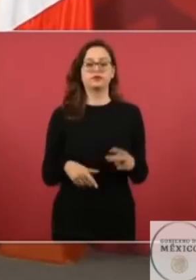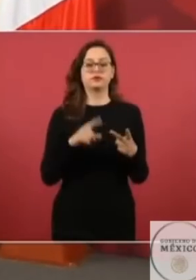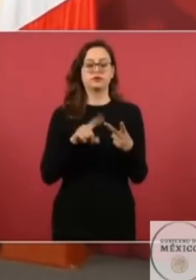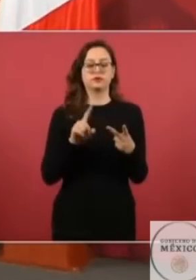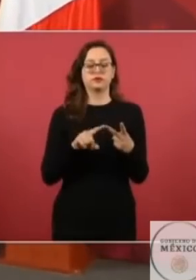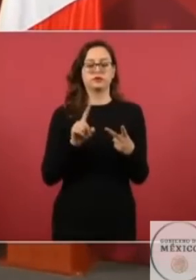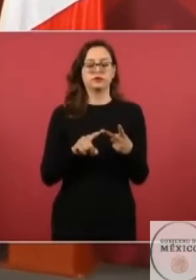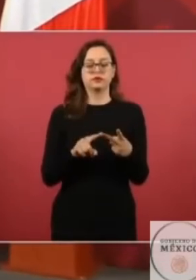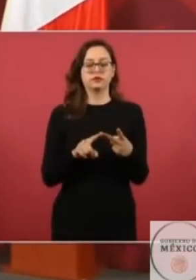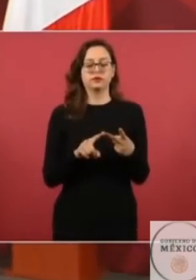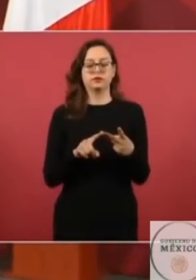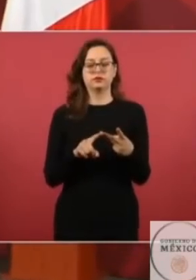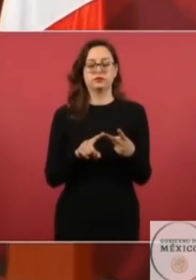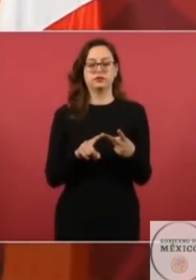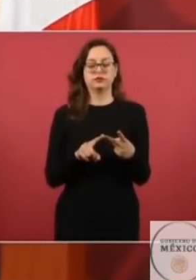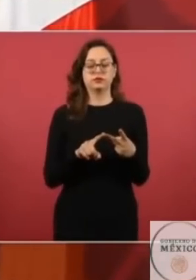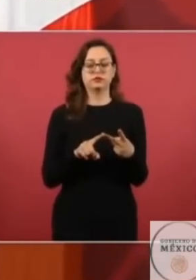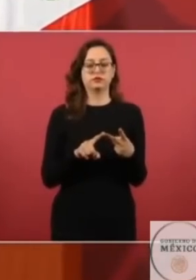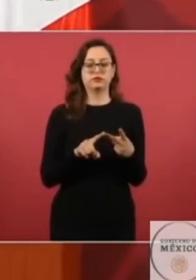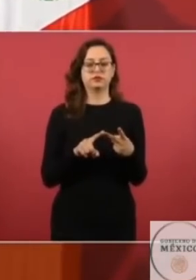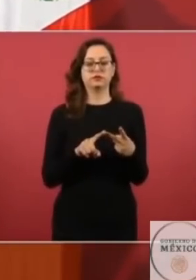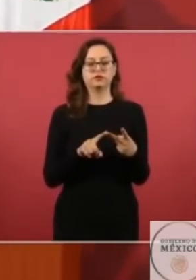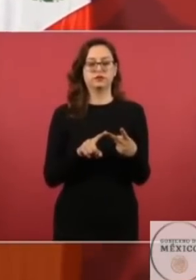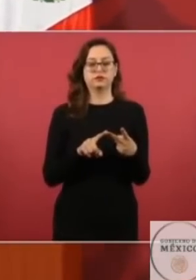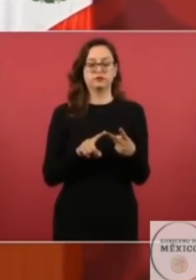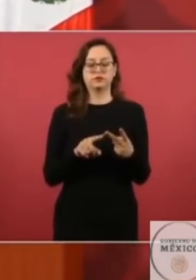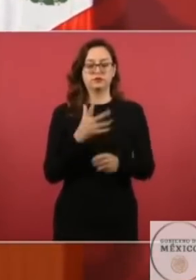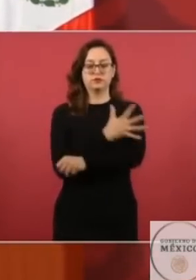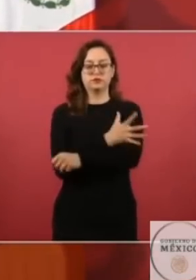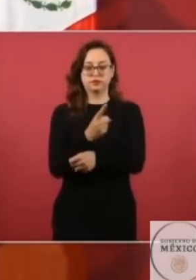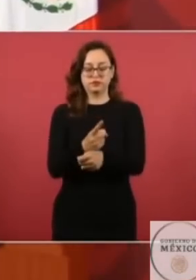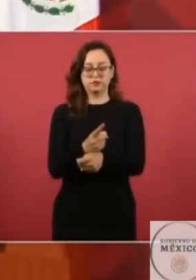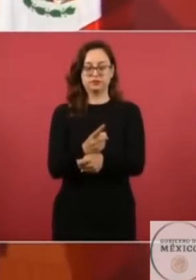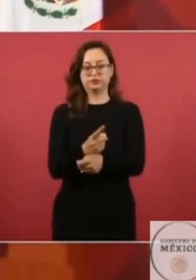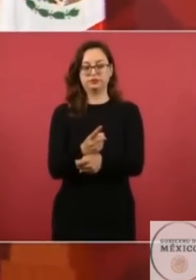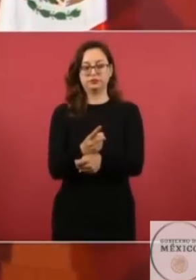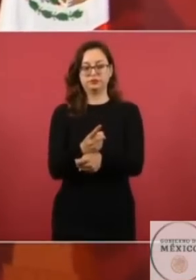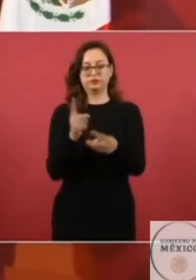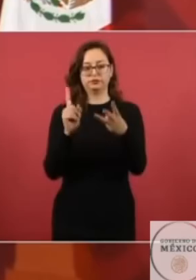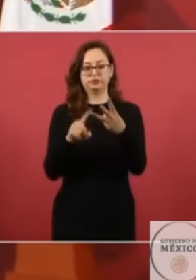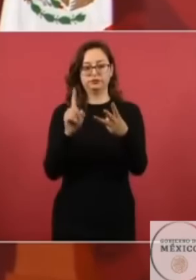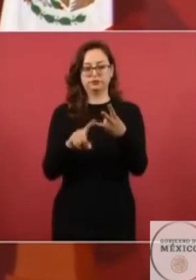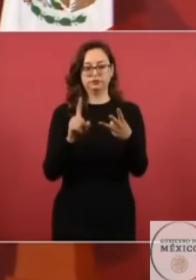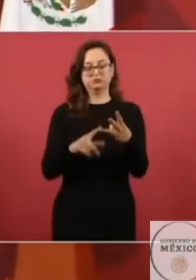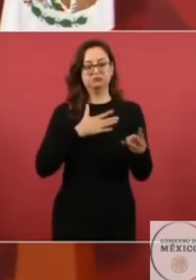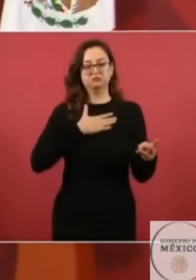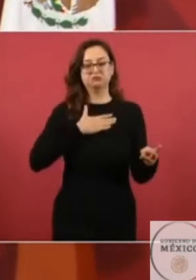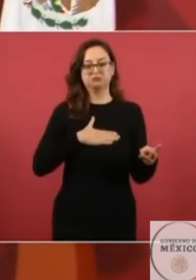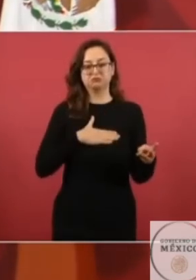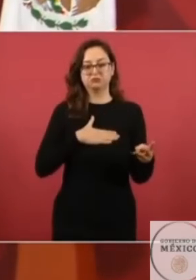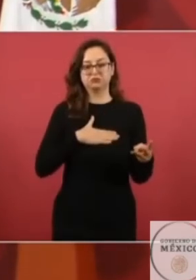Dos, hablé de la honestidad y 3 de la justicia.